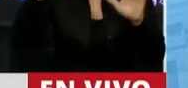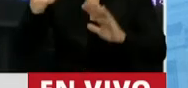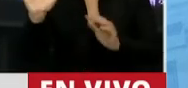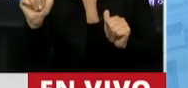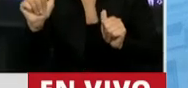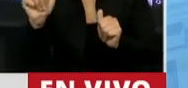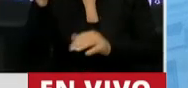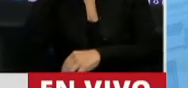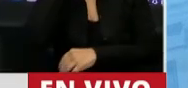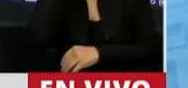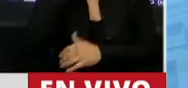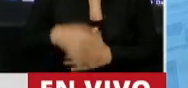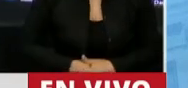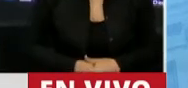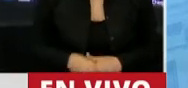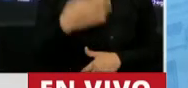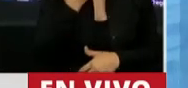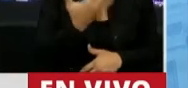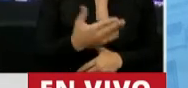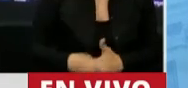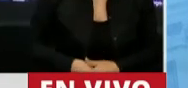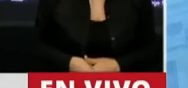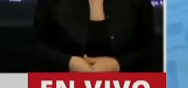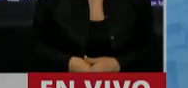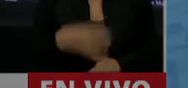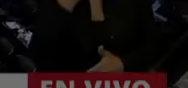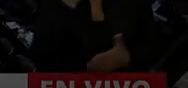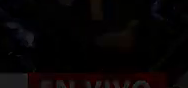Armando Maradona. Muchas gracias, señor presidente. Gracias, diputado Acef, en el uso.